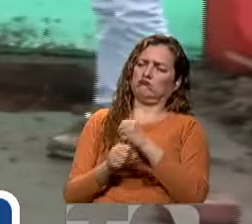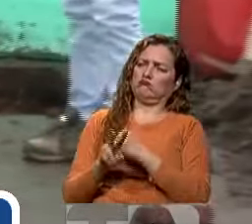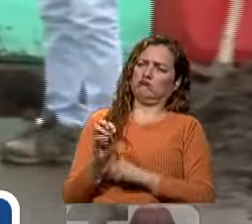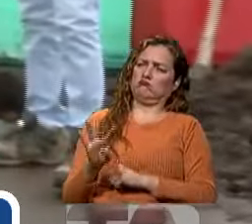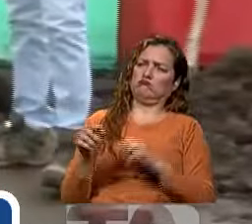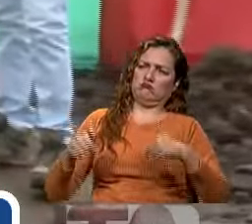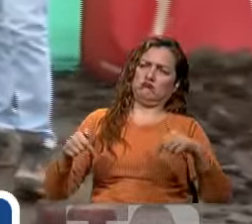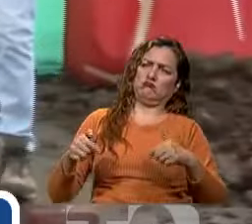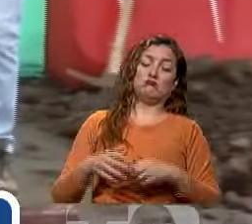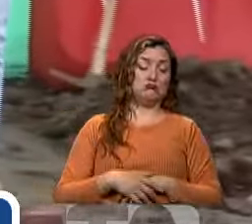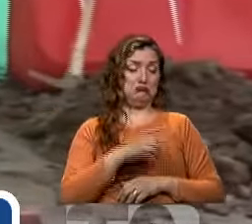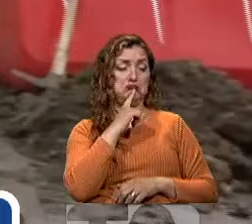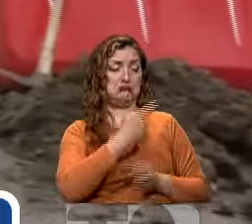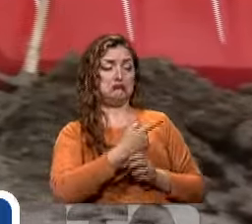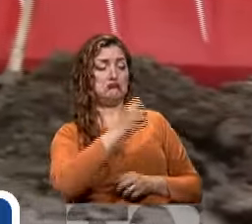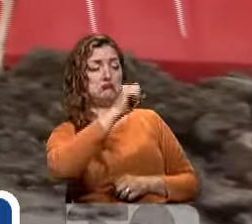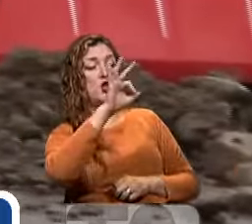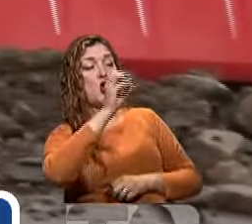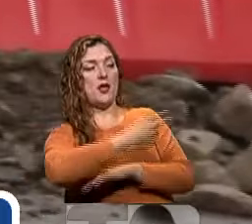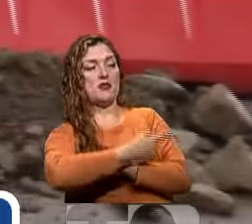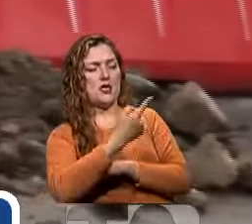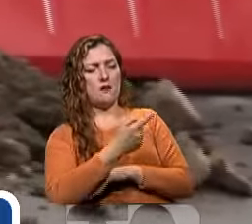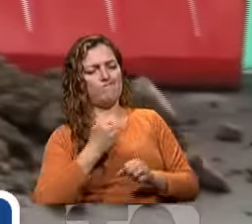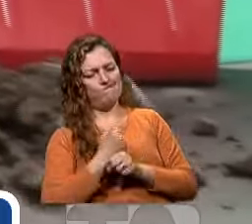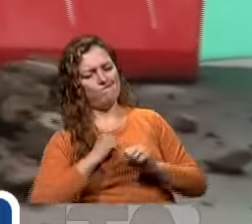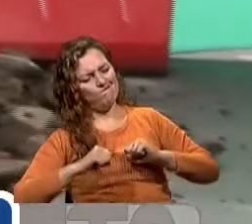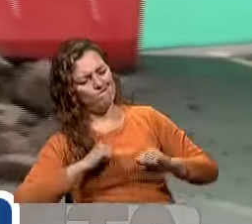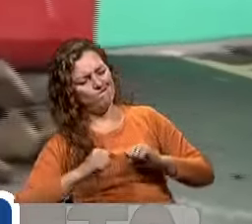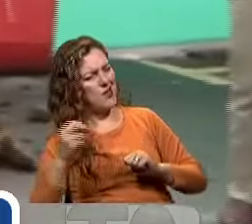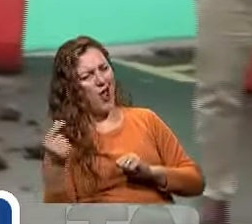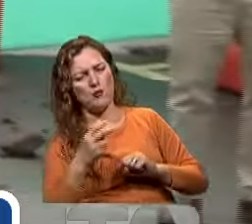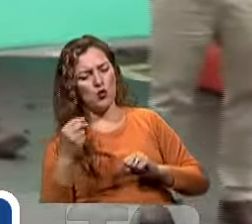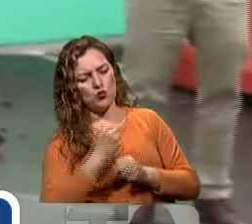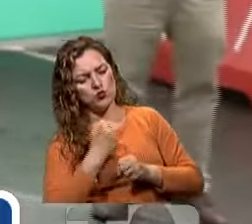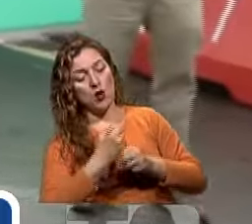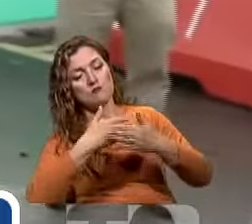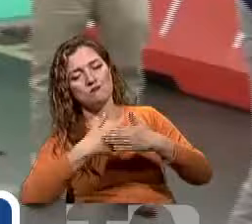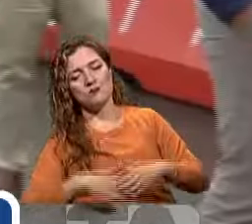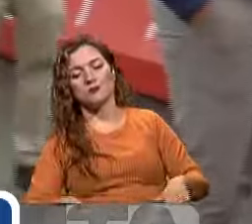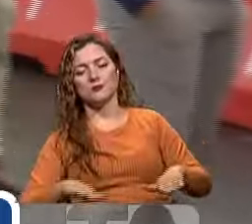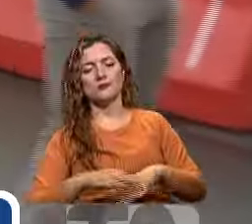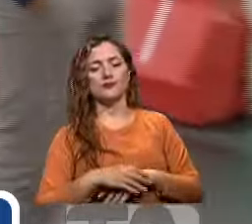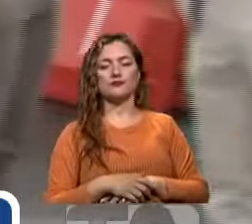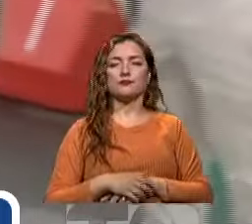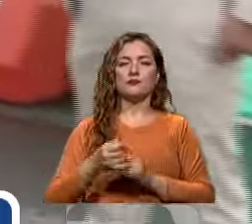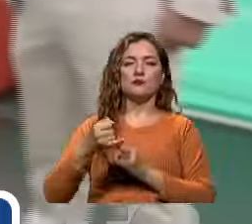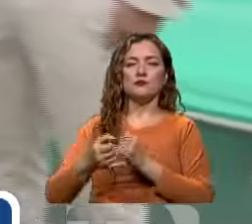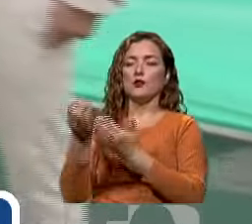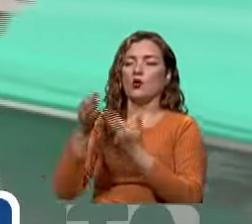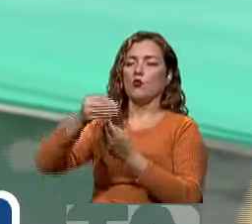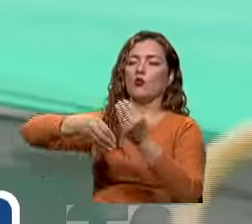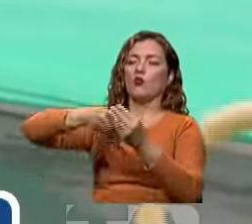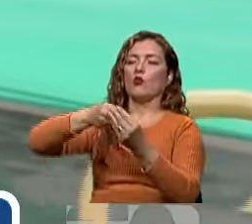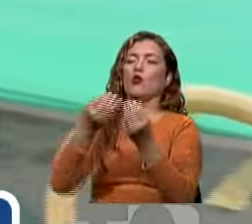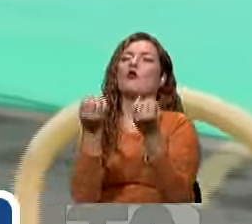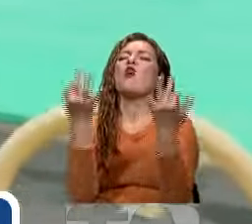año. Tenemos 90 días de plazo, pero nos vamos a ajustar para tratar de entregar la obra durante este año. Y nada más para terminar, el presupuesto que se va a